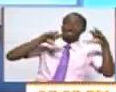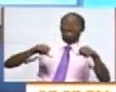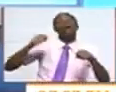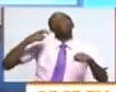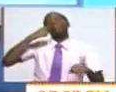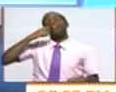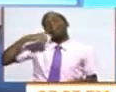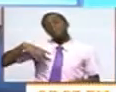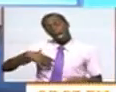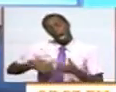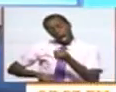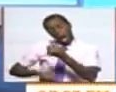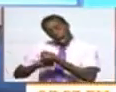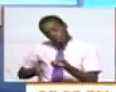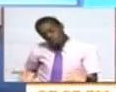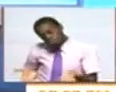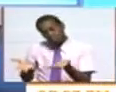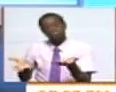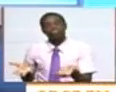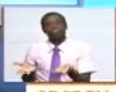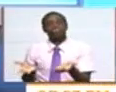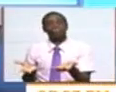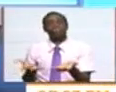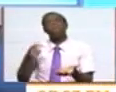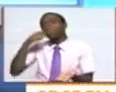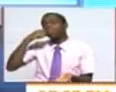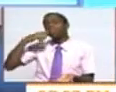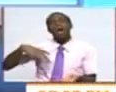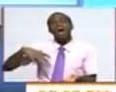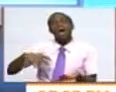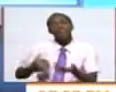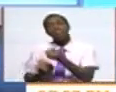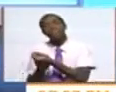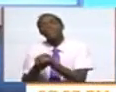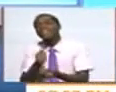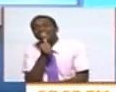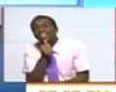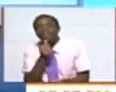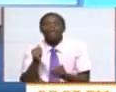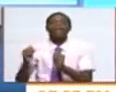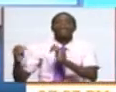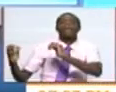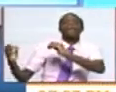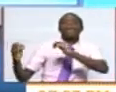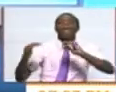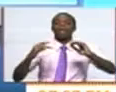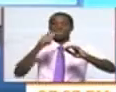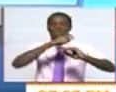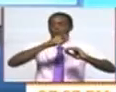¿Y cuál es ese escenario? Un escenario de guerra civil.